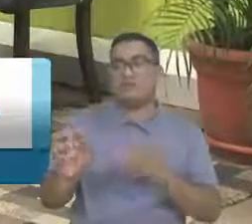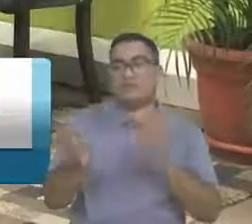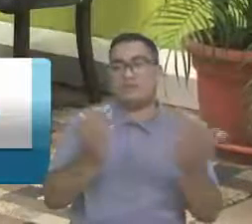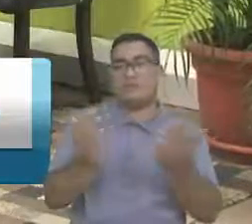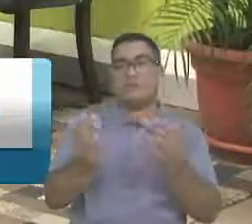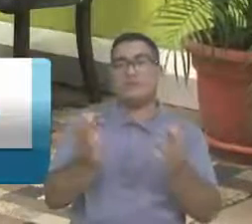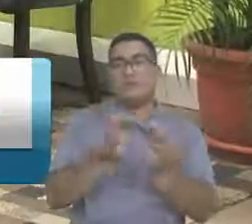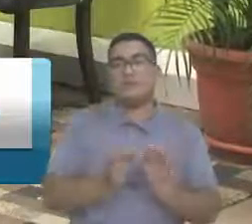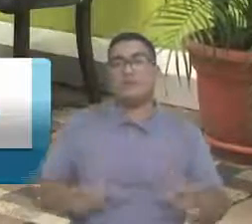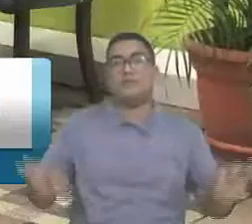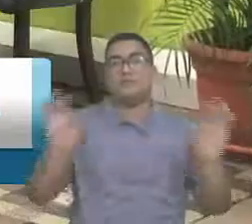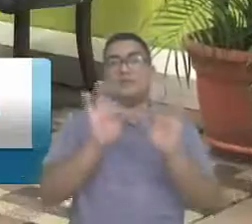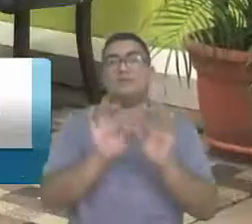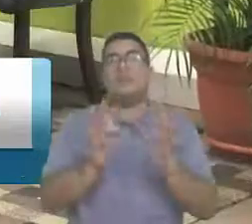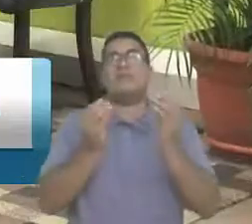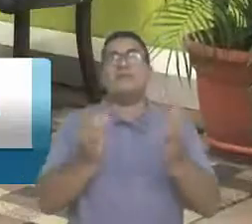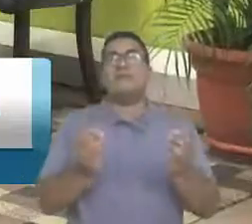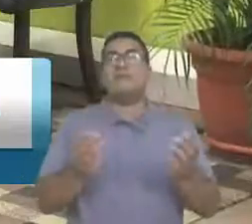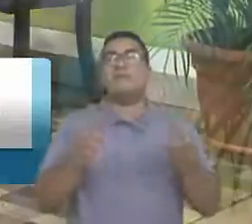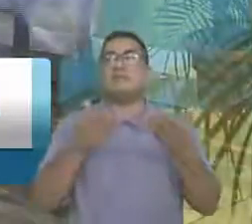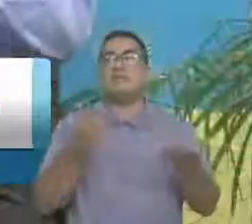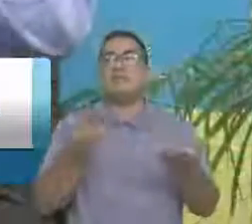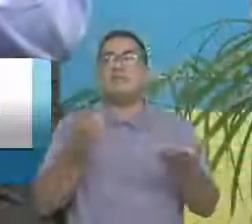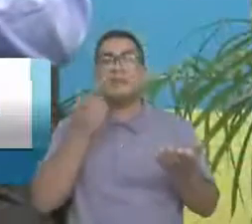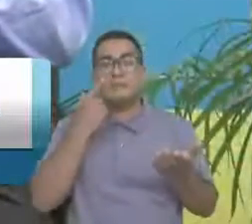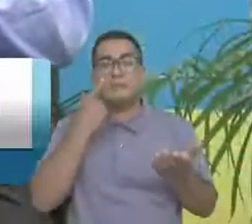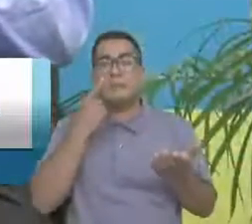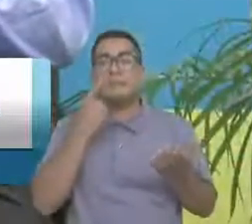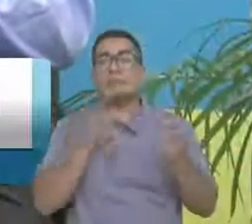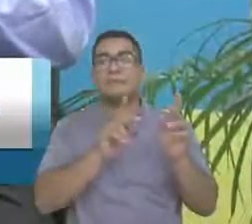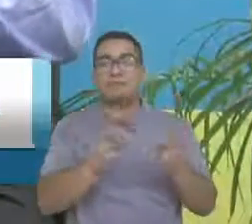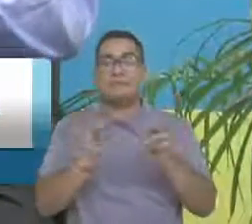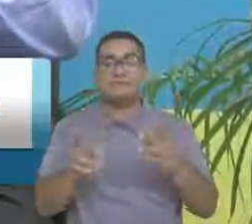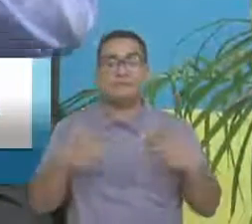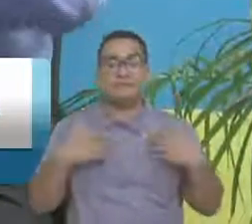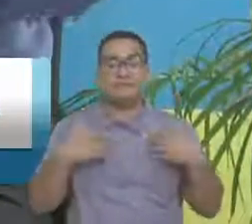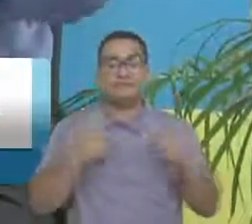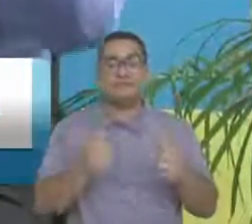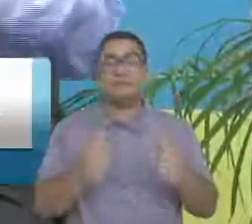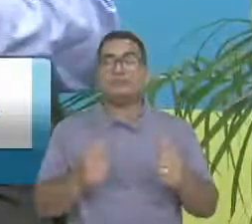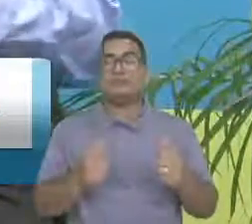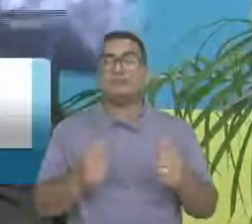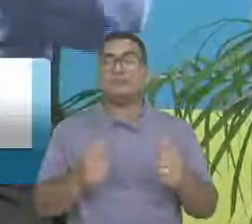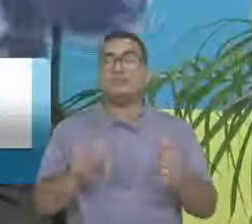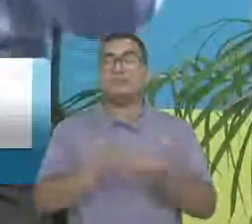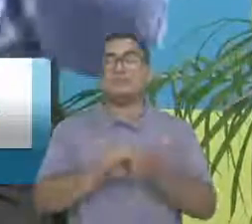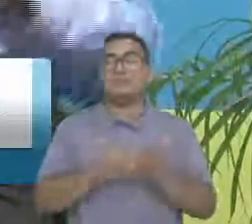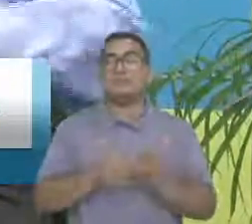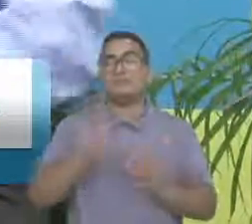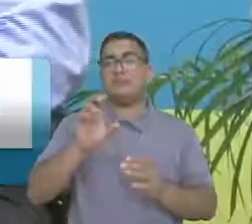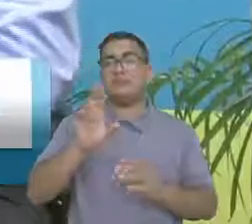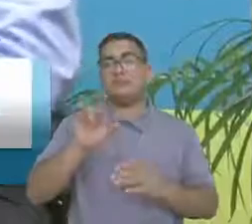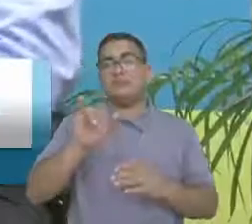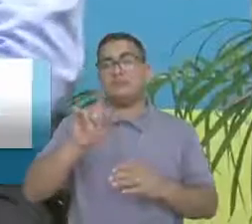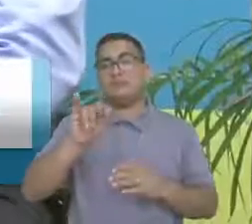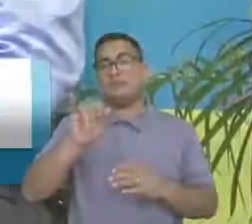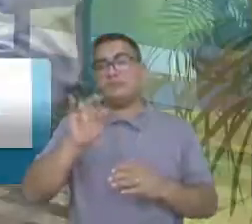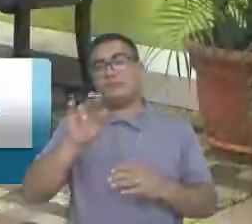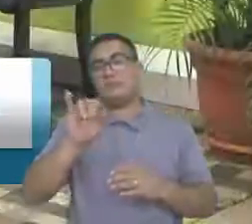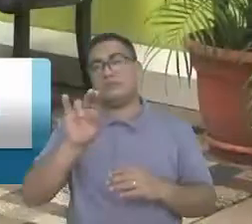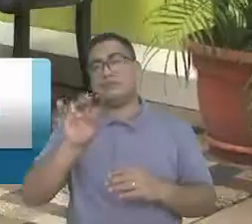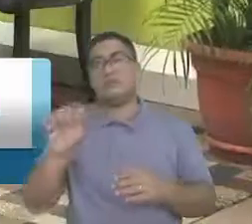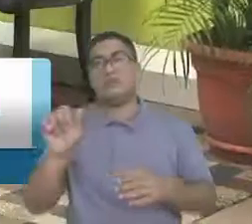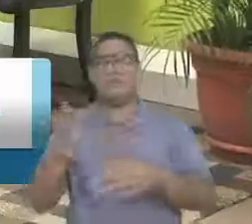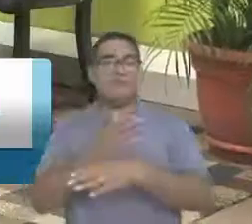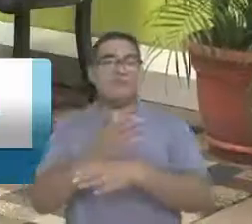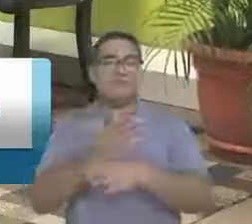más importante para ver si realmente este riñón está enfermo. No solo en la creatinina, es decir, existen otros grupos de estudios